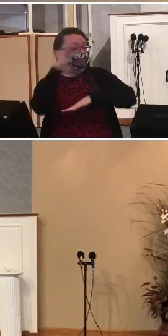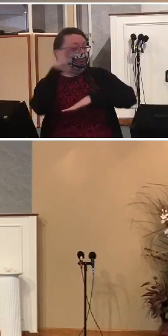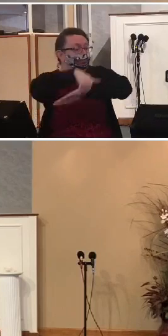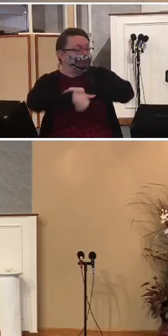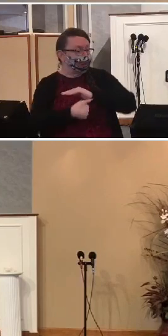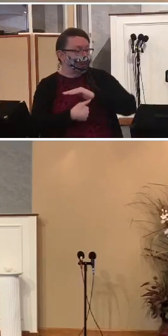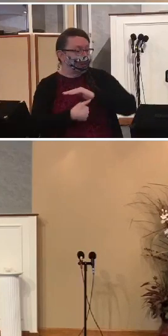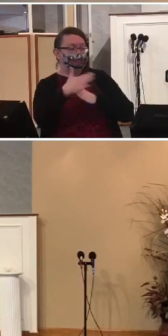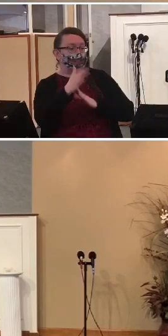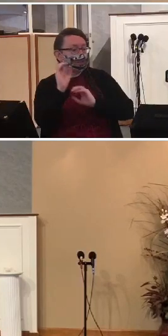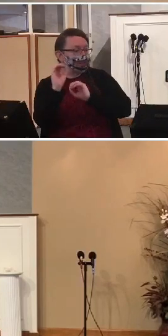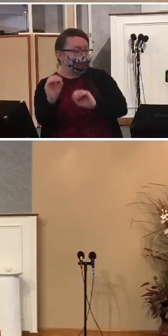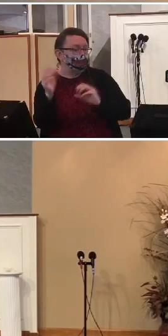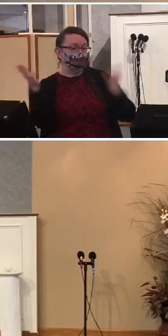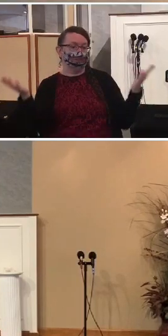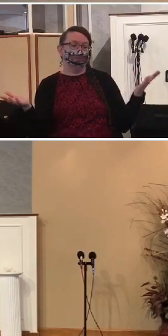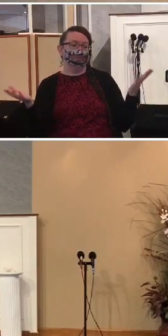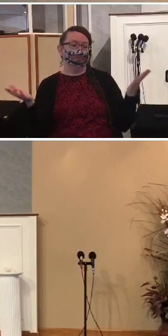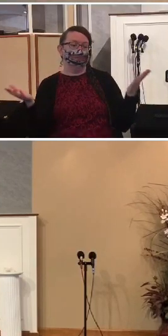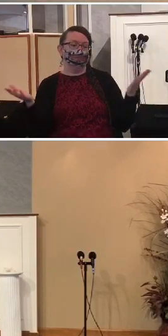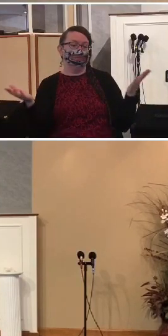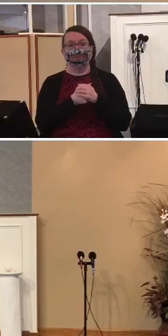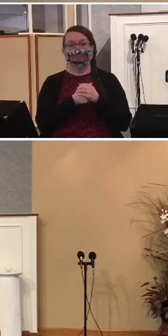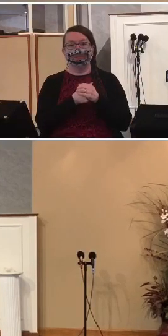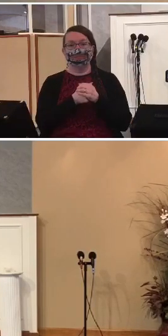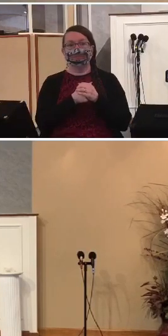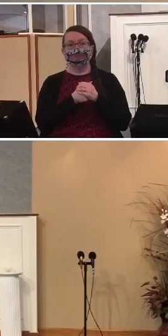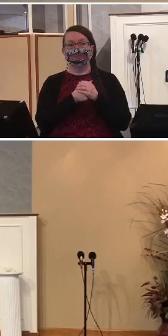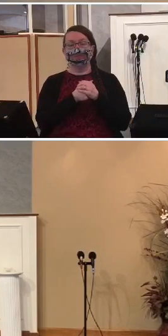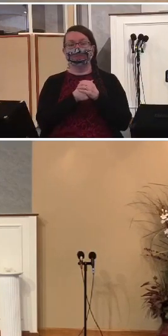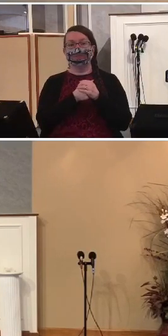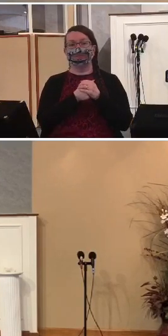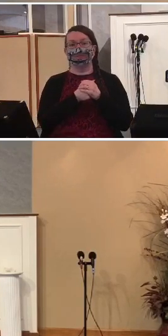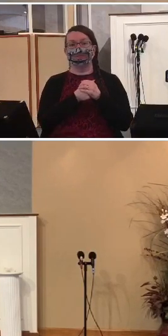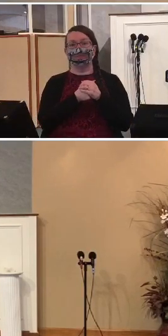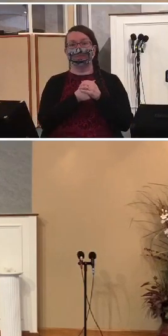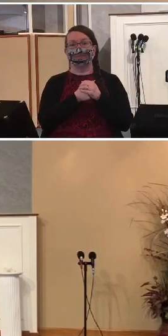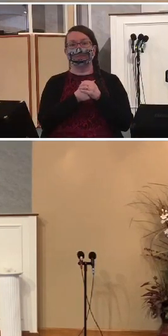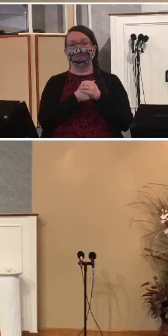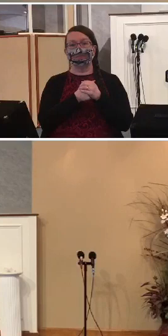yo estuve ahí toda la noche y no hubieron pescados que atrapar.